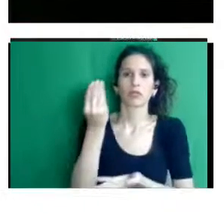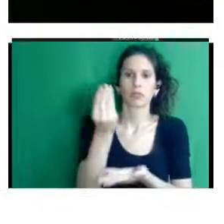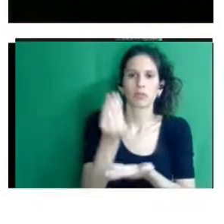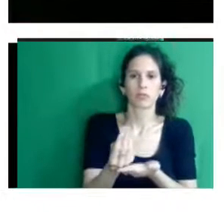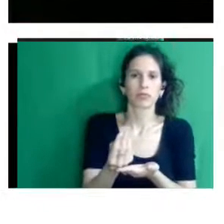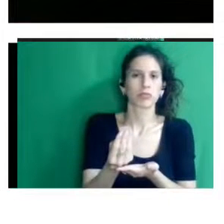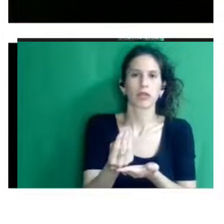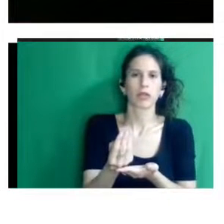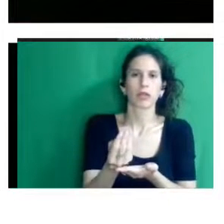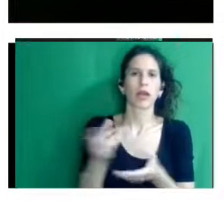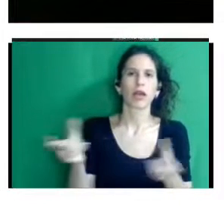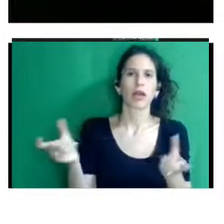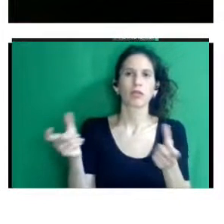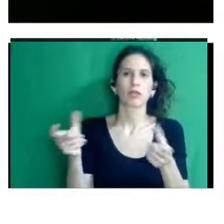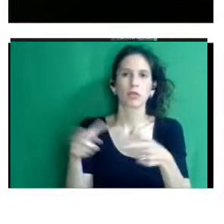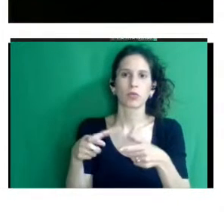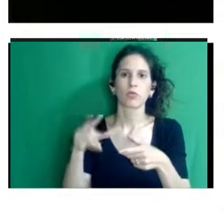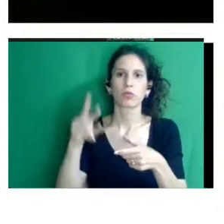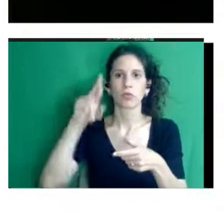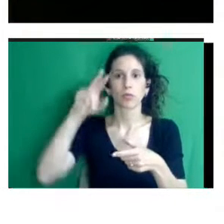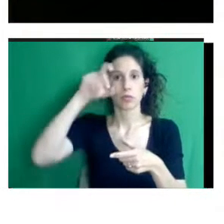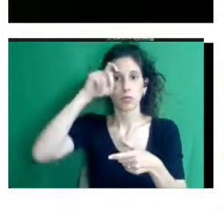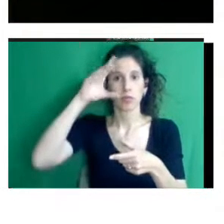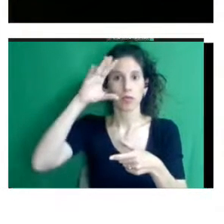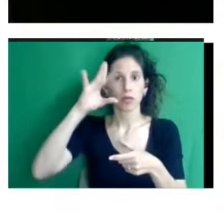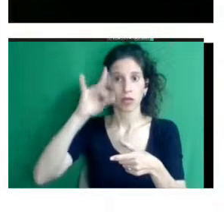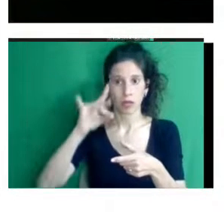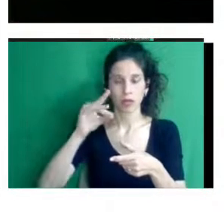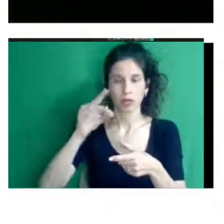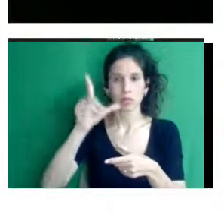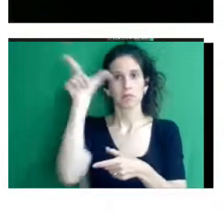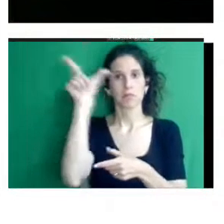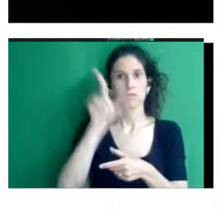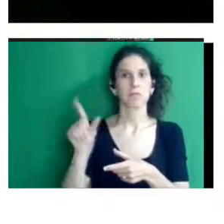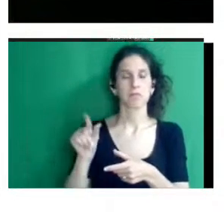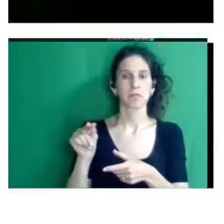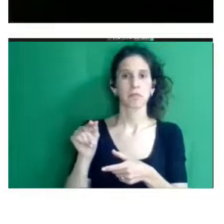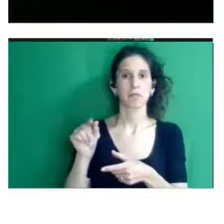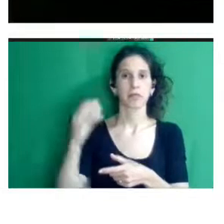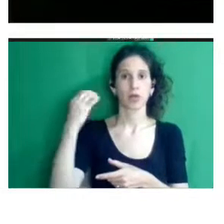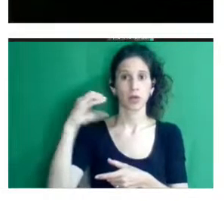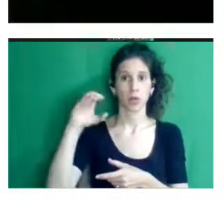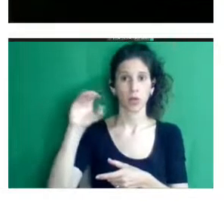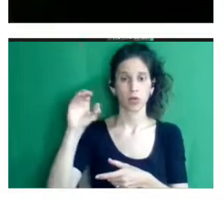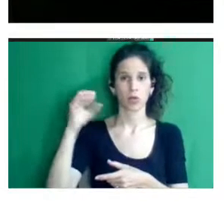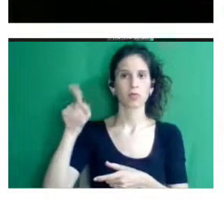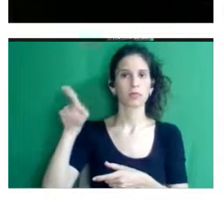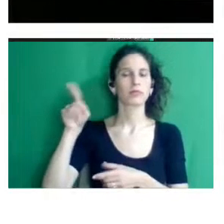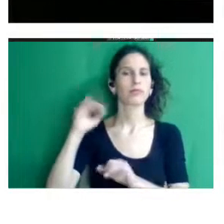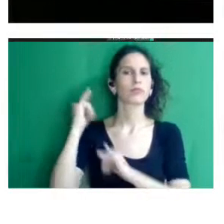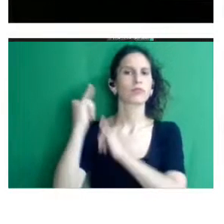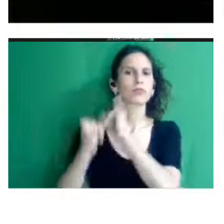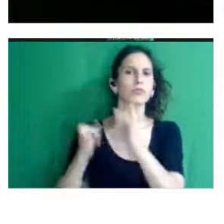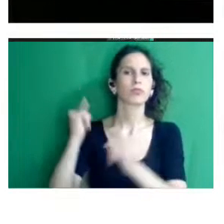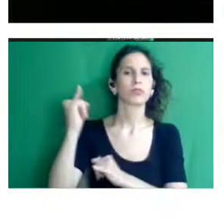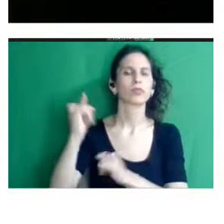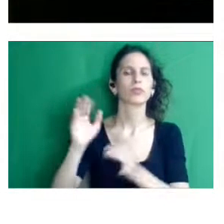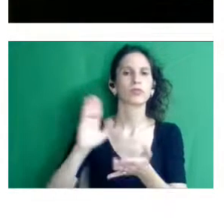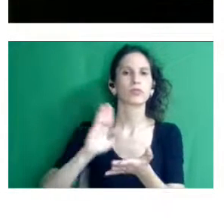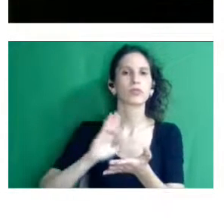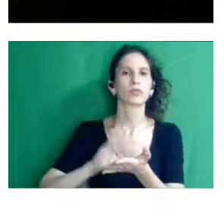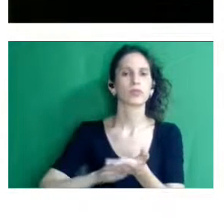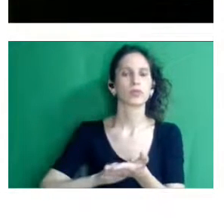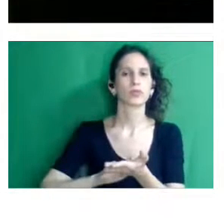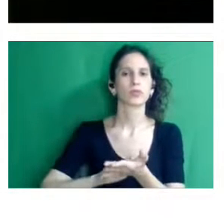AUN Capítulo Colombia, voy a realizar una exposición sobre la metodología que seguimos para